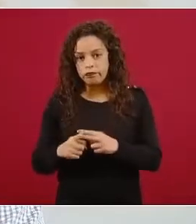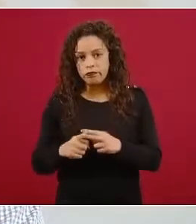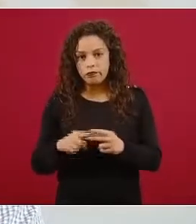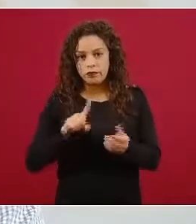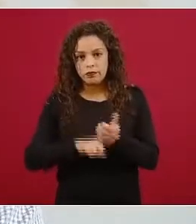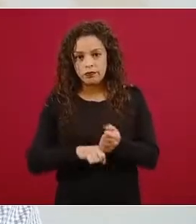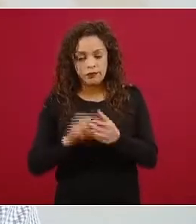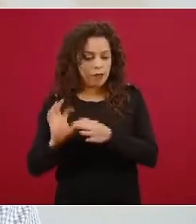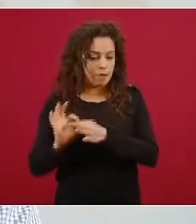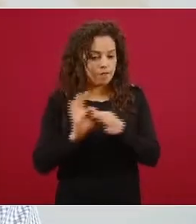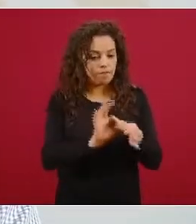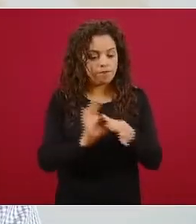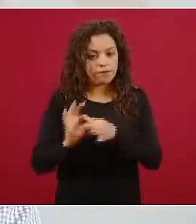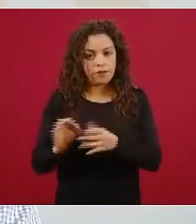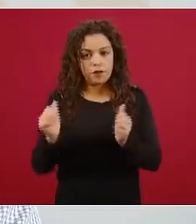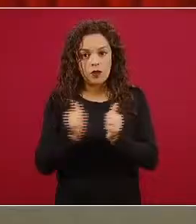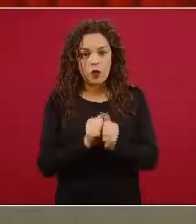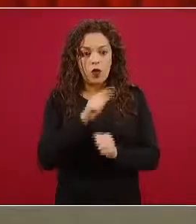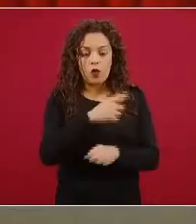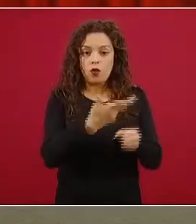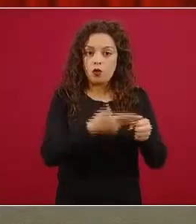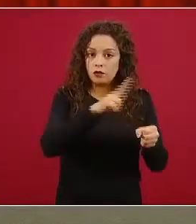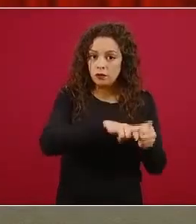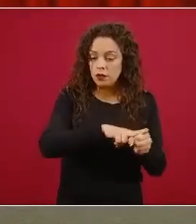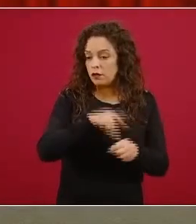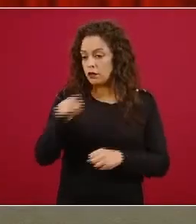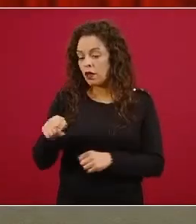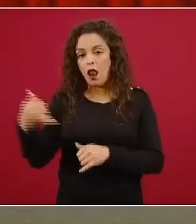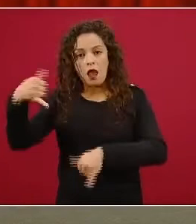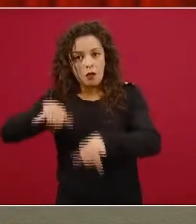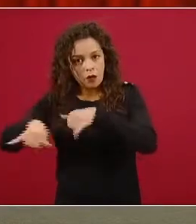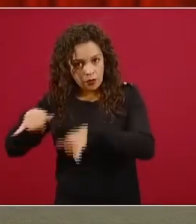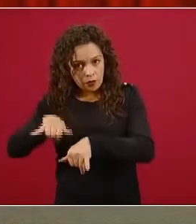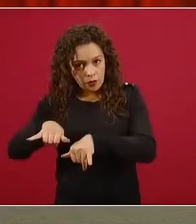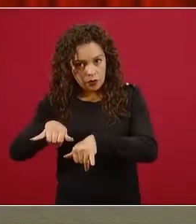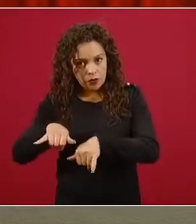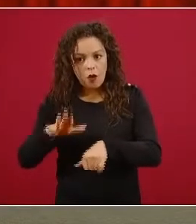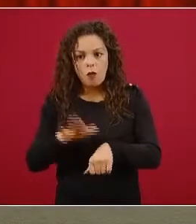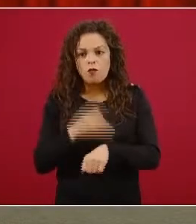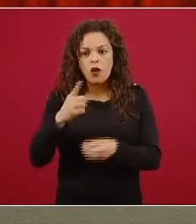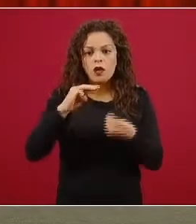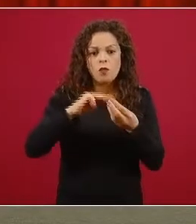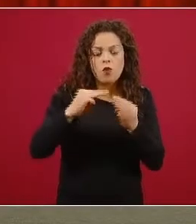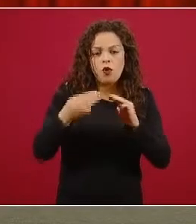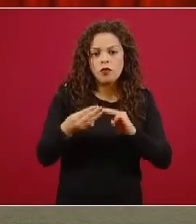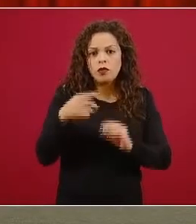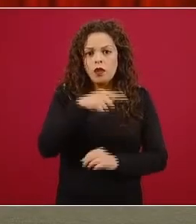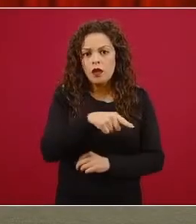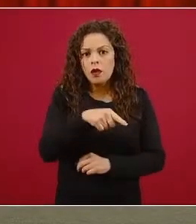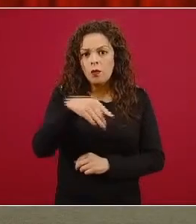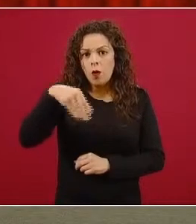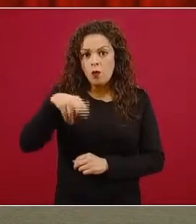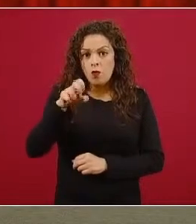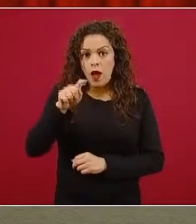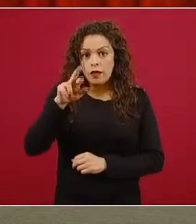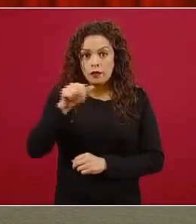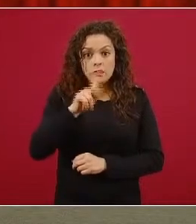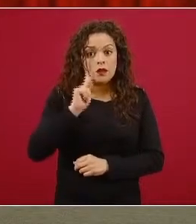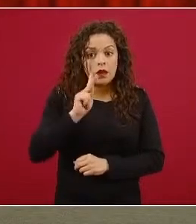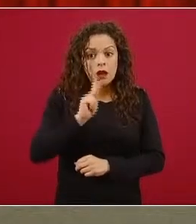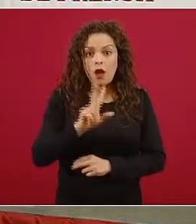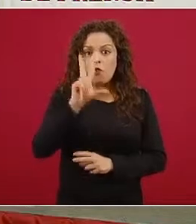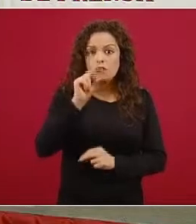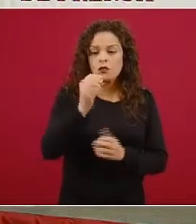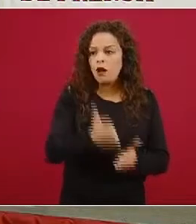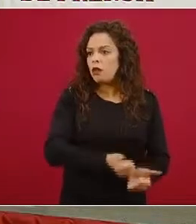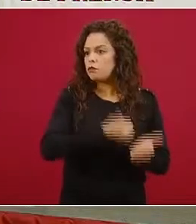y un laboratorio, es que por algún motivo la muestra no termine llegando al laboratorio. Y esto podría ser un problema